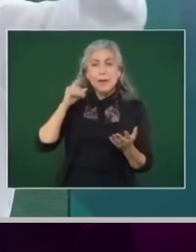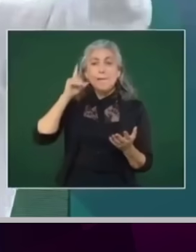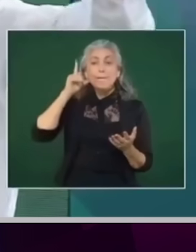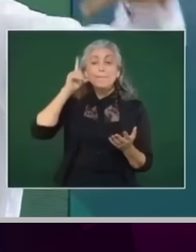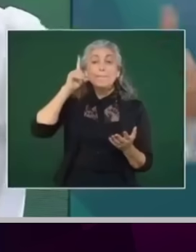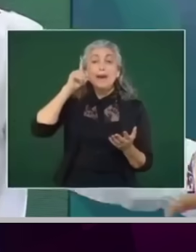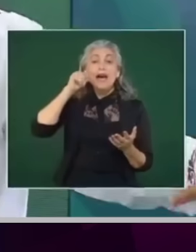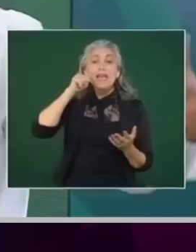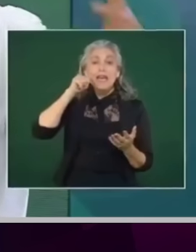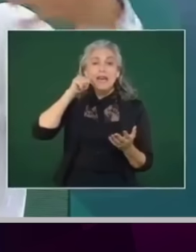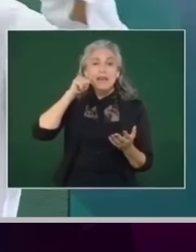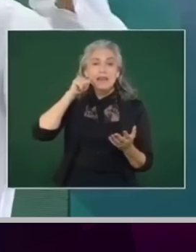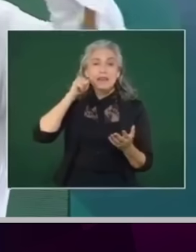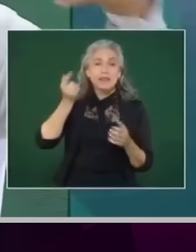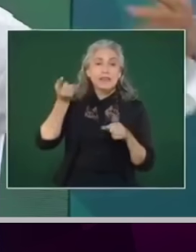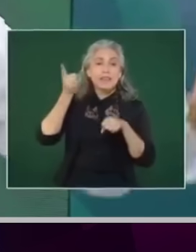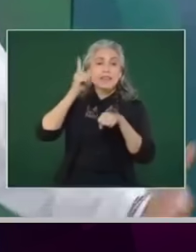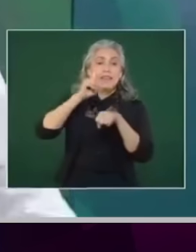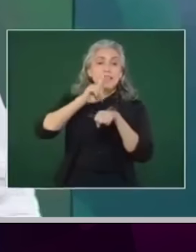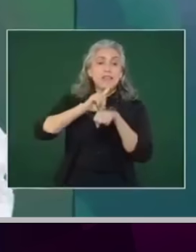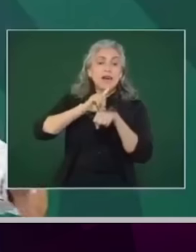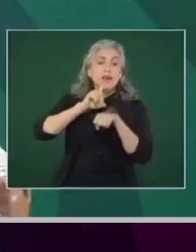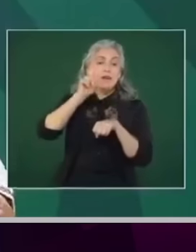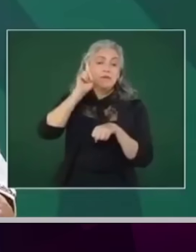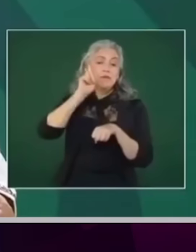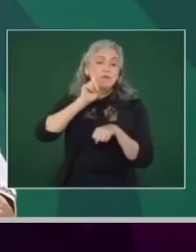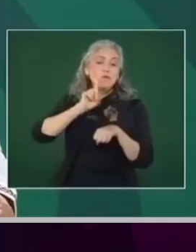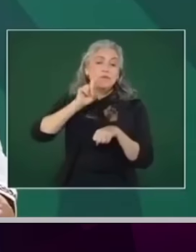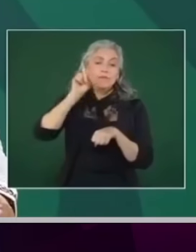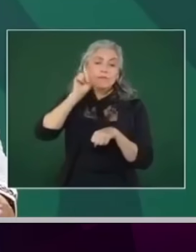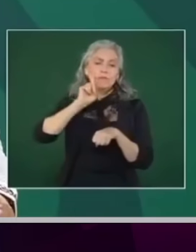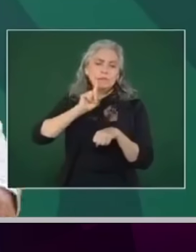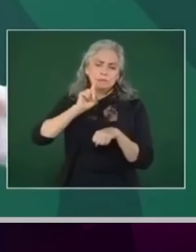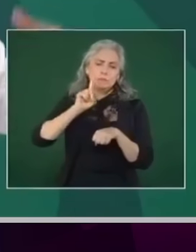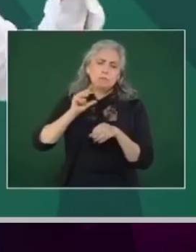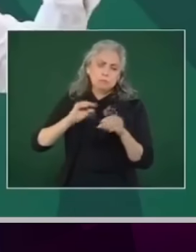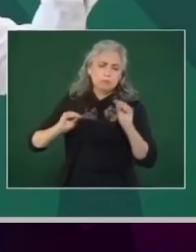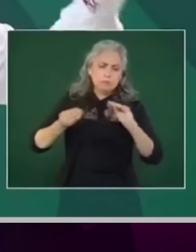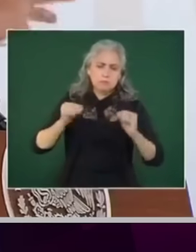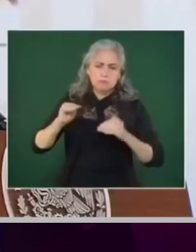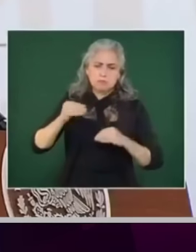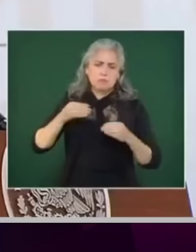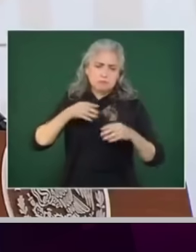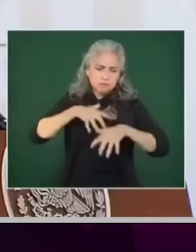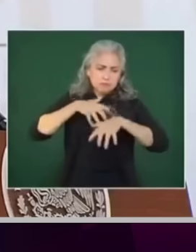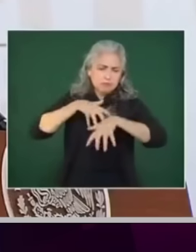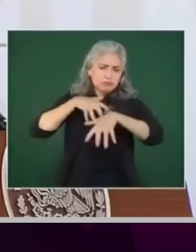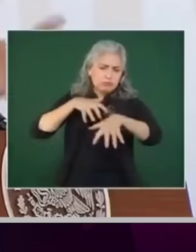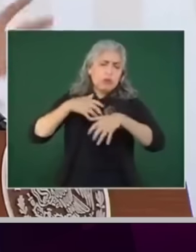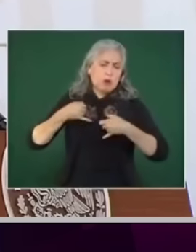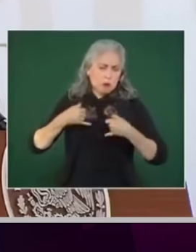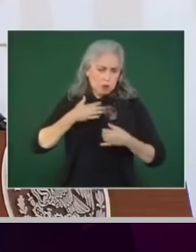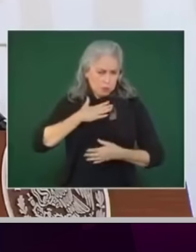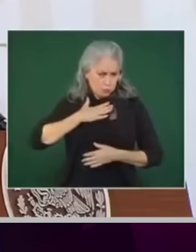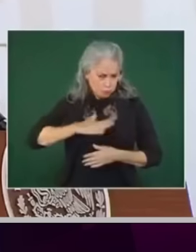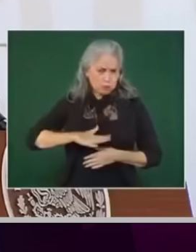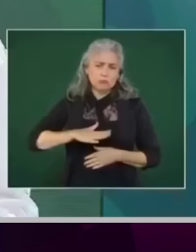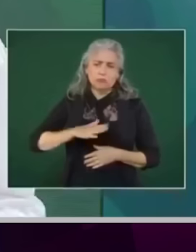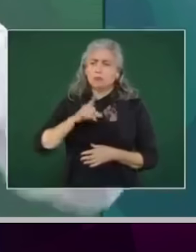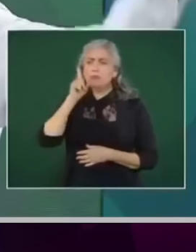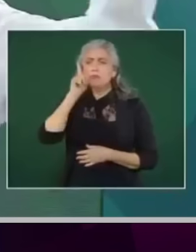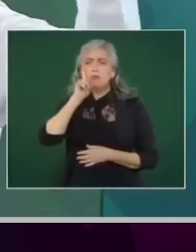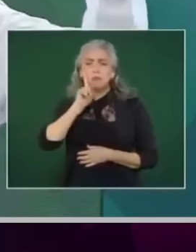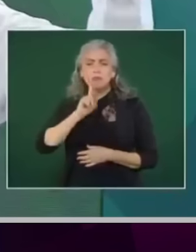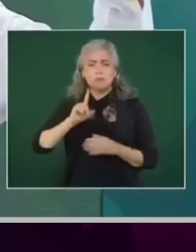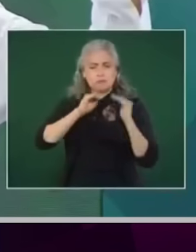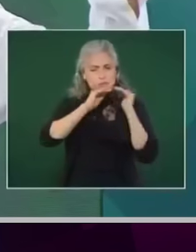un movimiento de lo más justo que tiene que ver con la lucha por la igualdad de las mujeres.